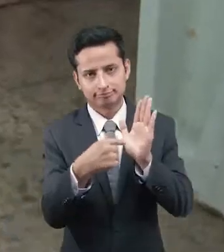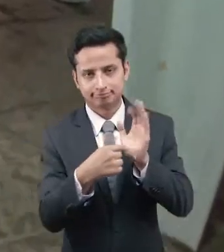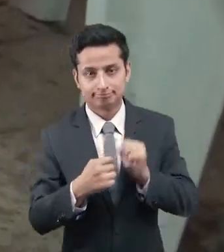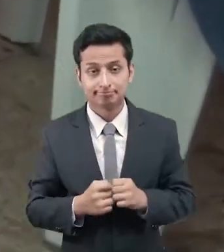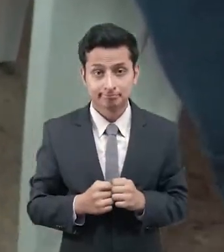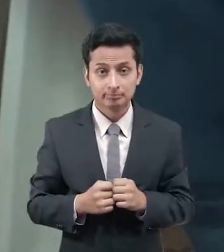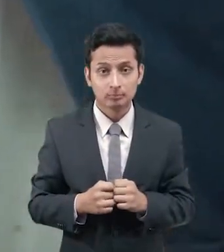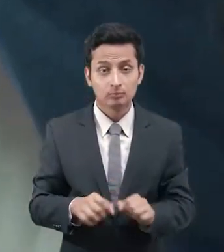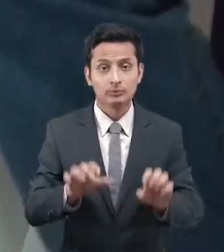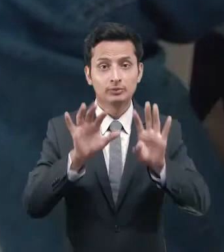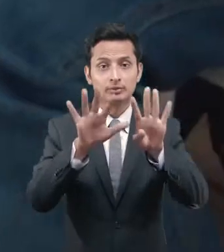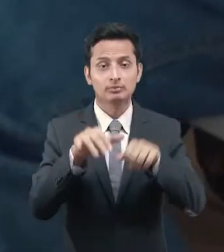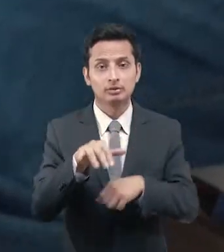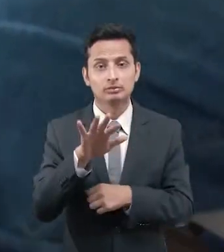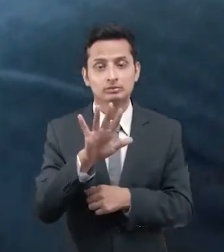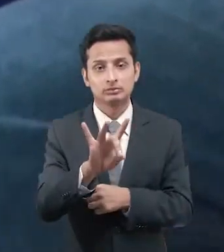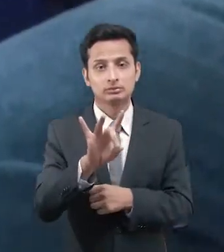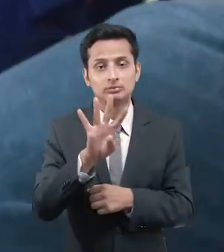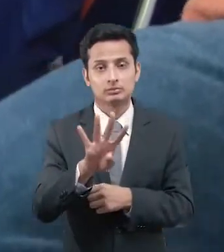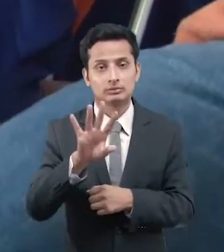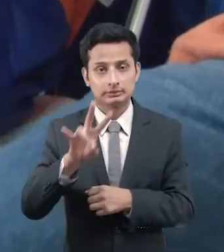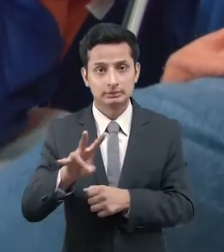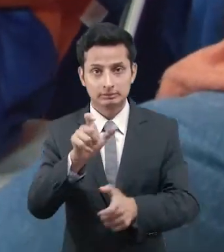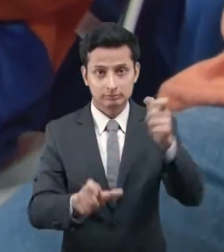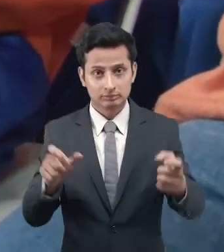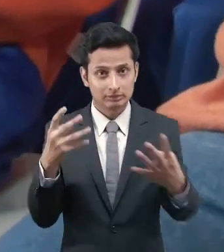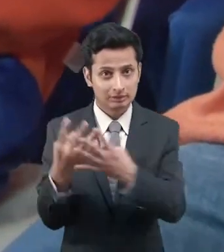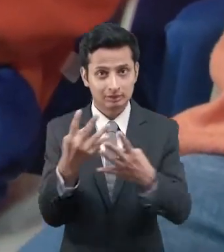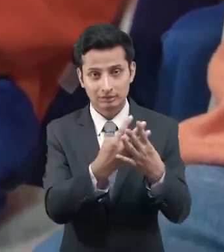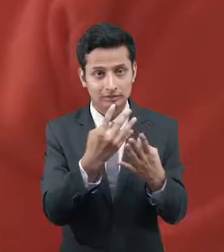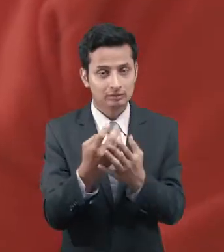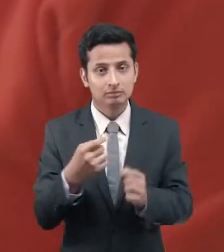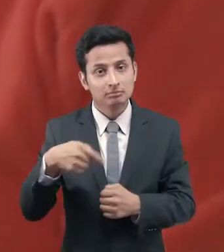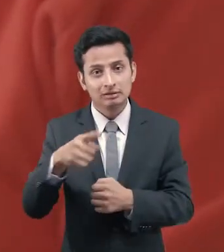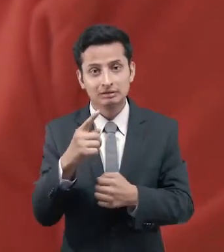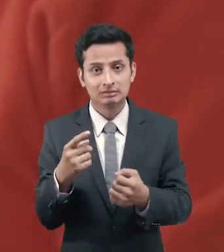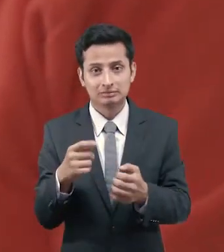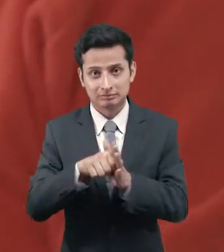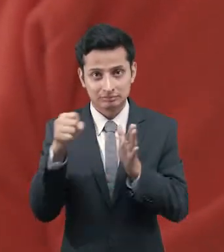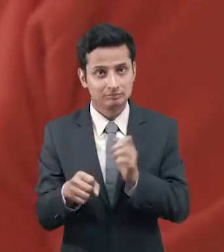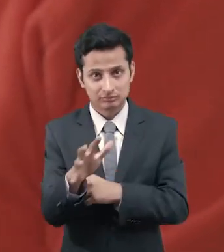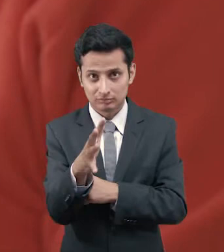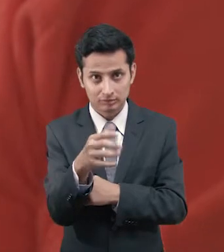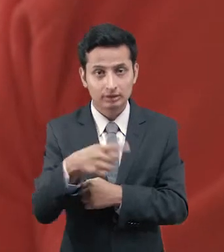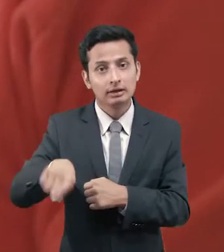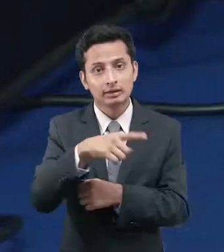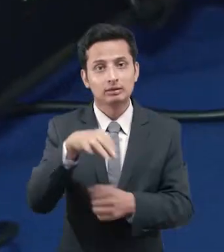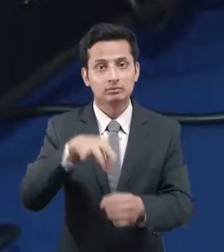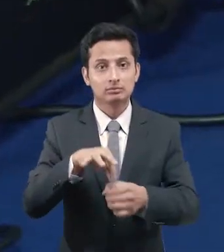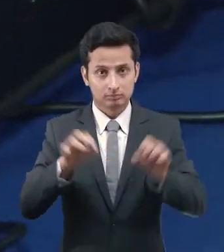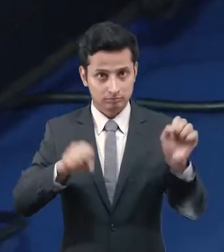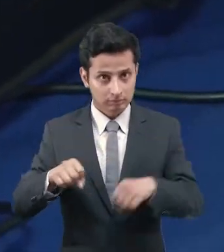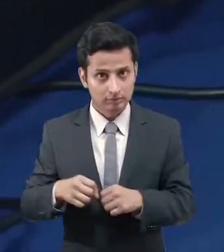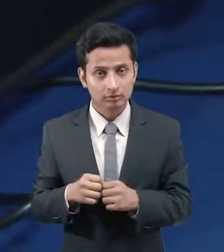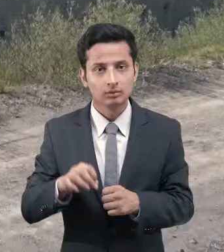De acuerdo al cronograma electoral, las 9.847 personas privadas de la libertad sin sentencia condenatoria ejecutoriada habilitadas para ejercer